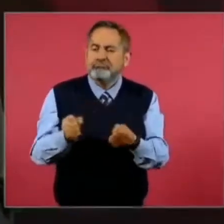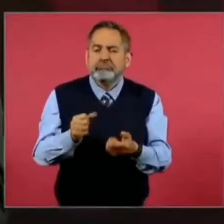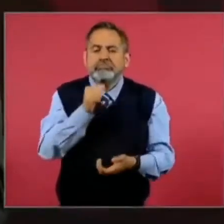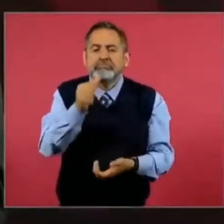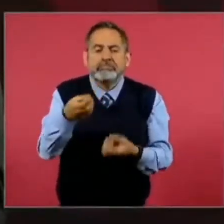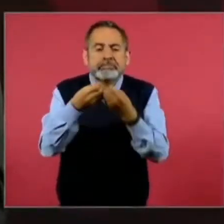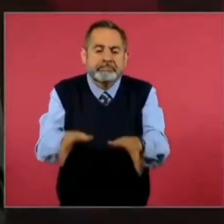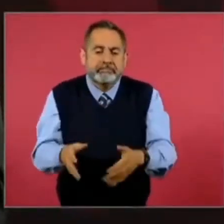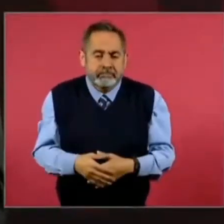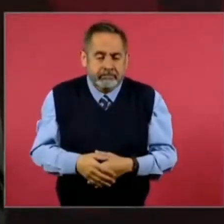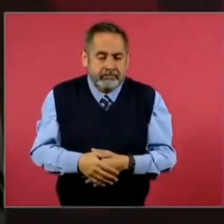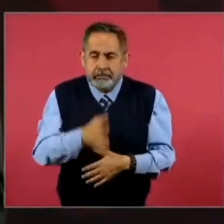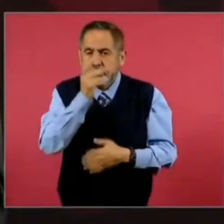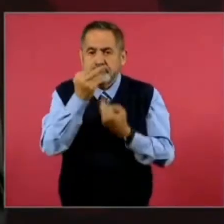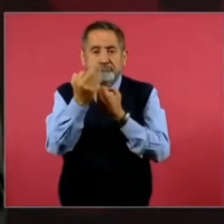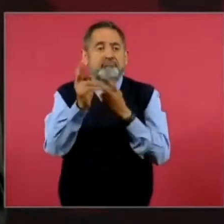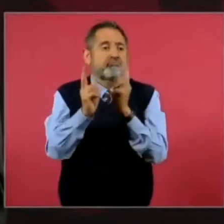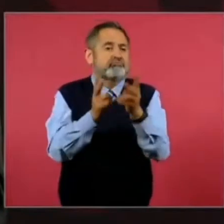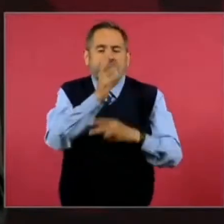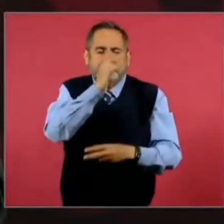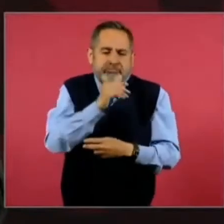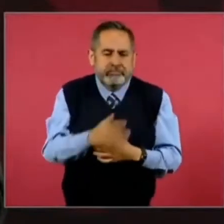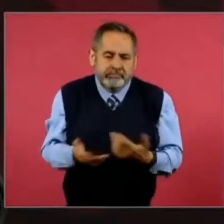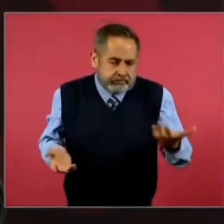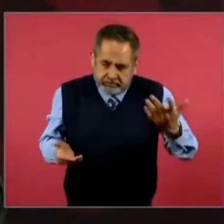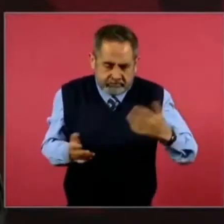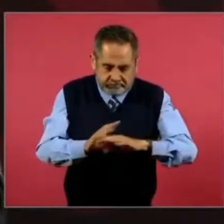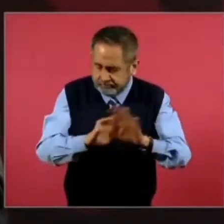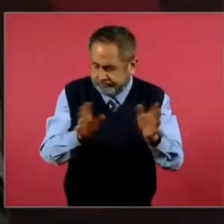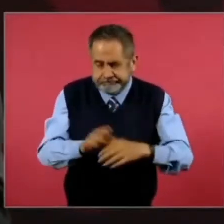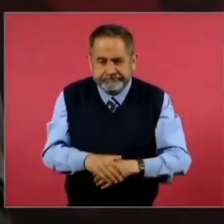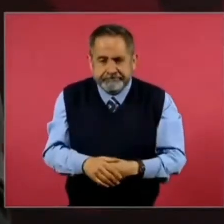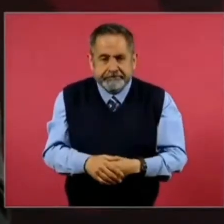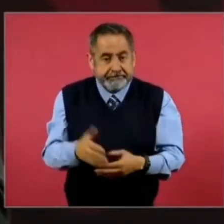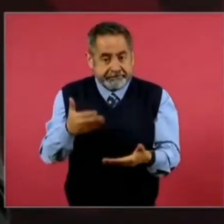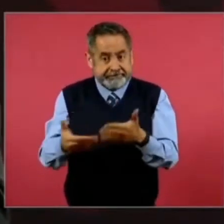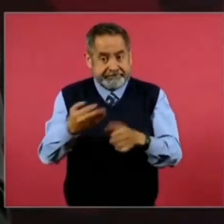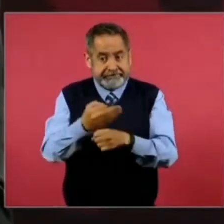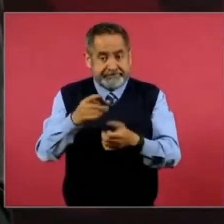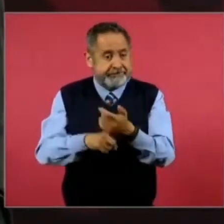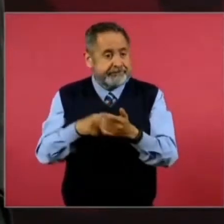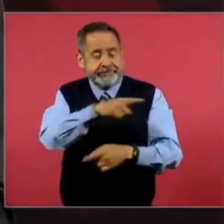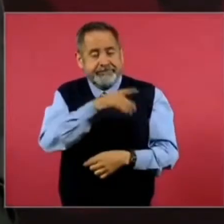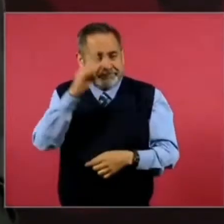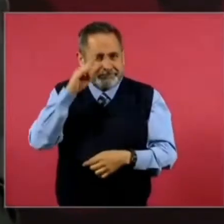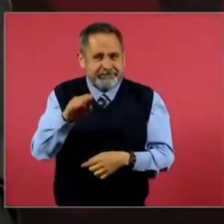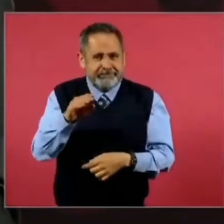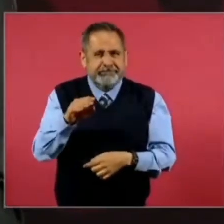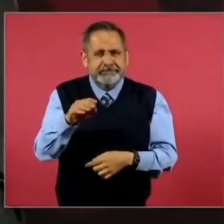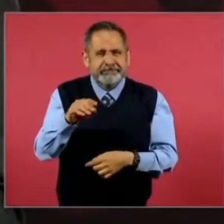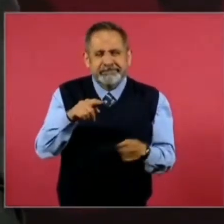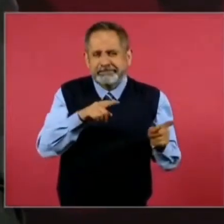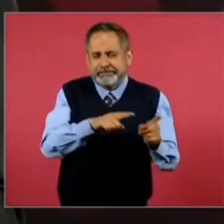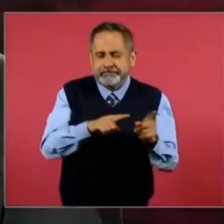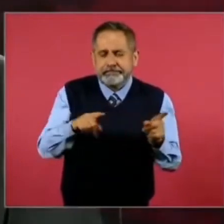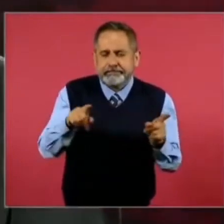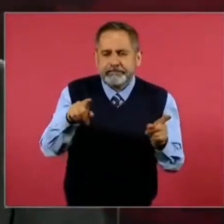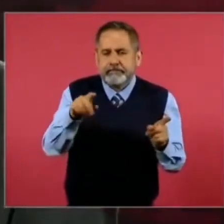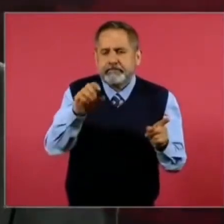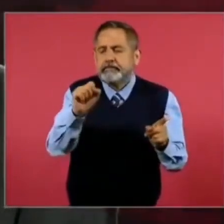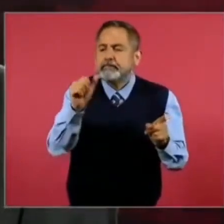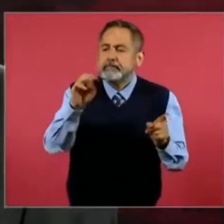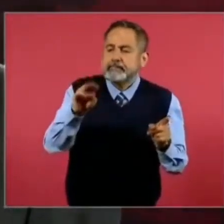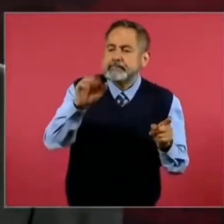No podríamos hablar. Ahora que está lo del señor Zambada, estamos pidiendo la